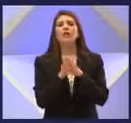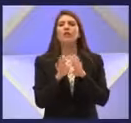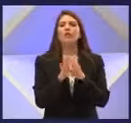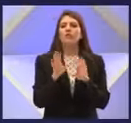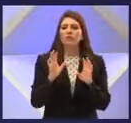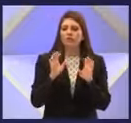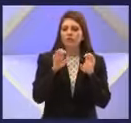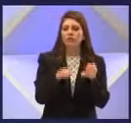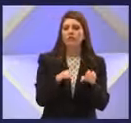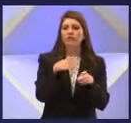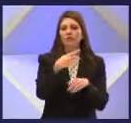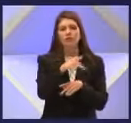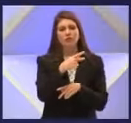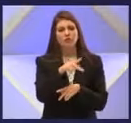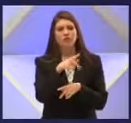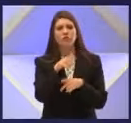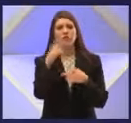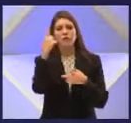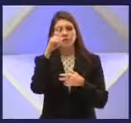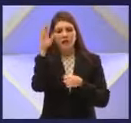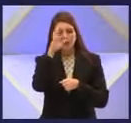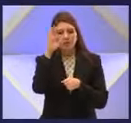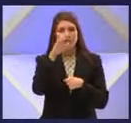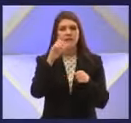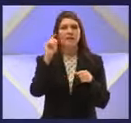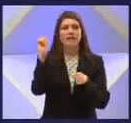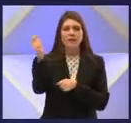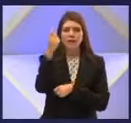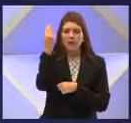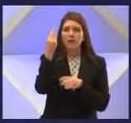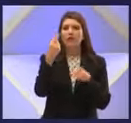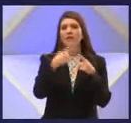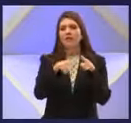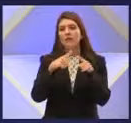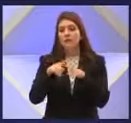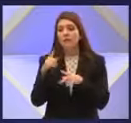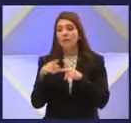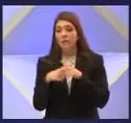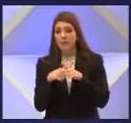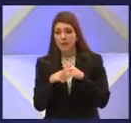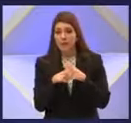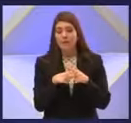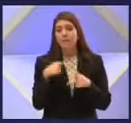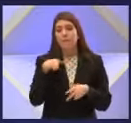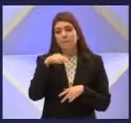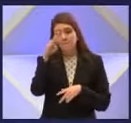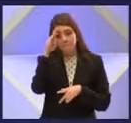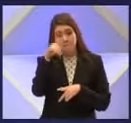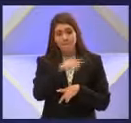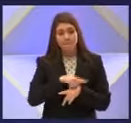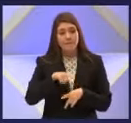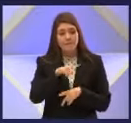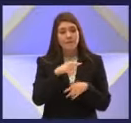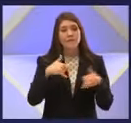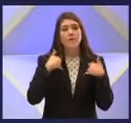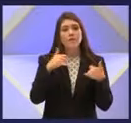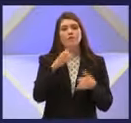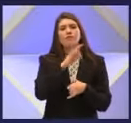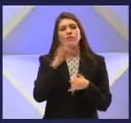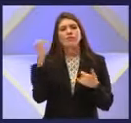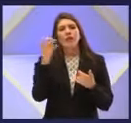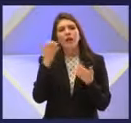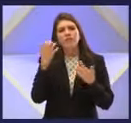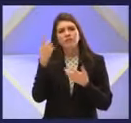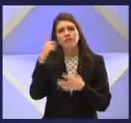de stem ciencia tecnología ingeniería matemáticas que yo pienso que va a ser los jóvenes construyendo el